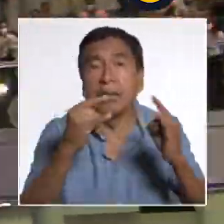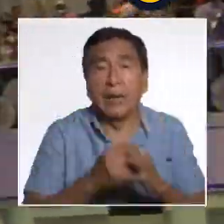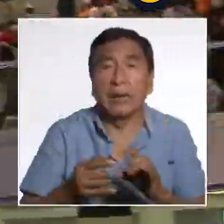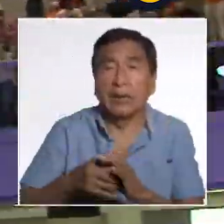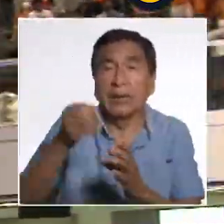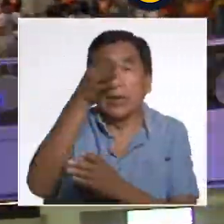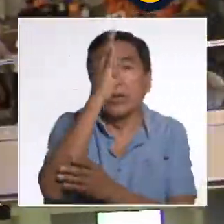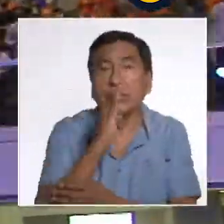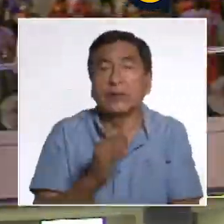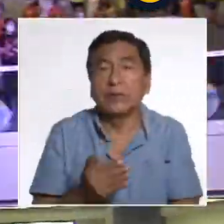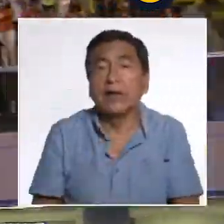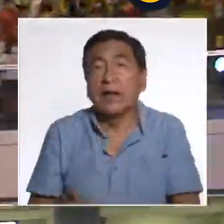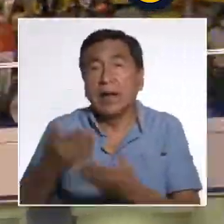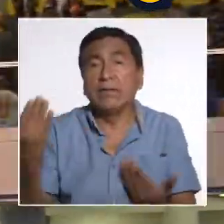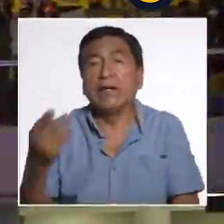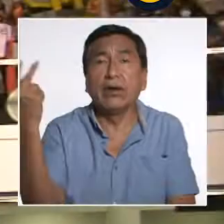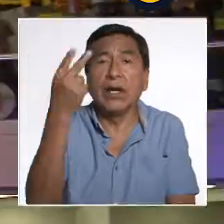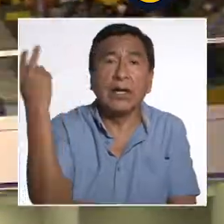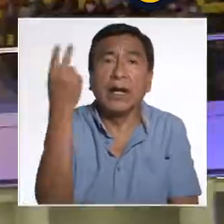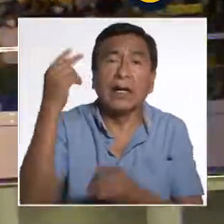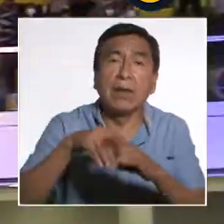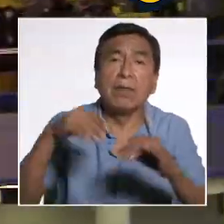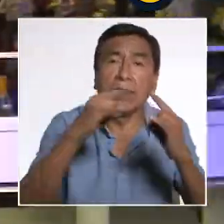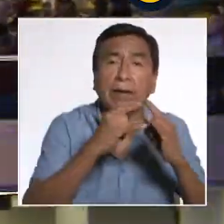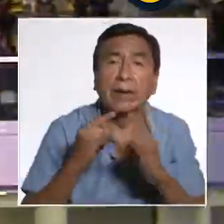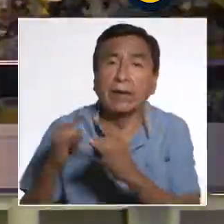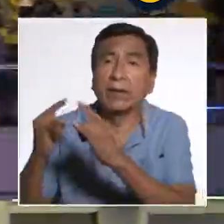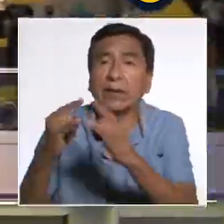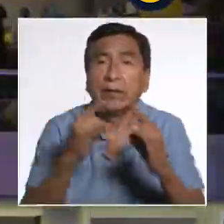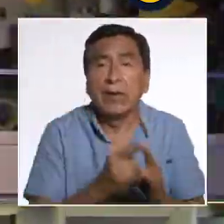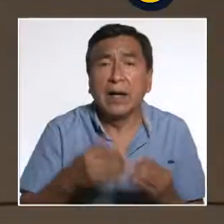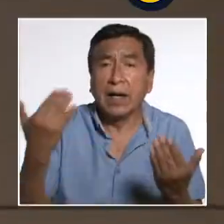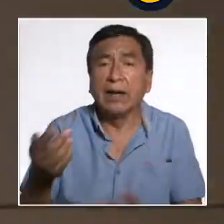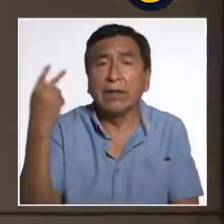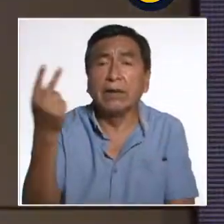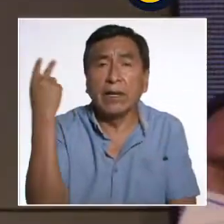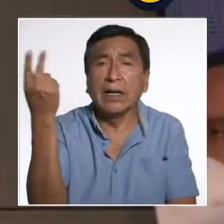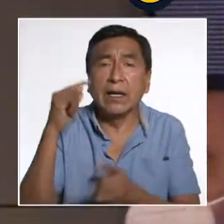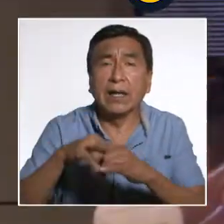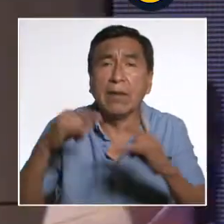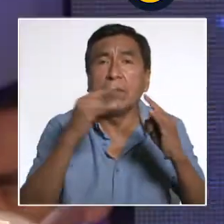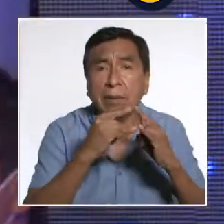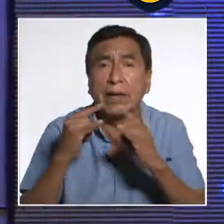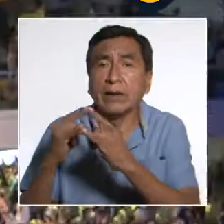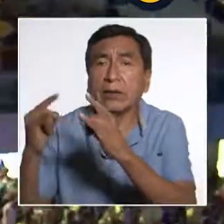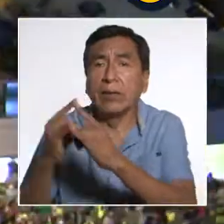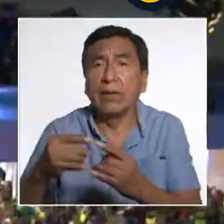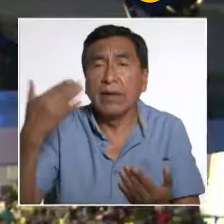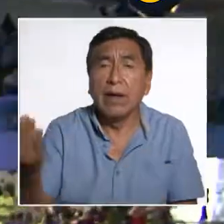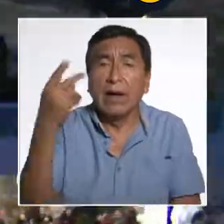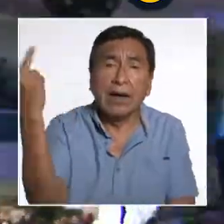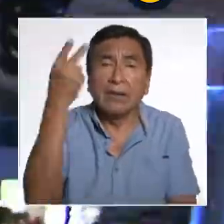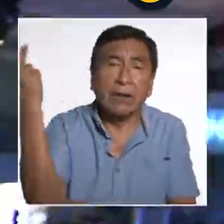su boca y dígalo fuerte. Hay victoria en el campo. Celebra, celebra, celebra, porque se va la